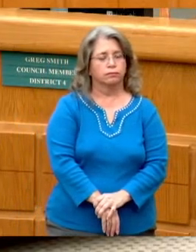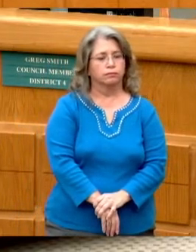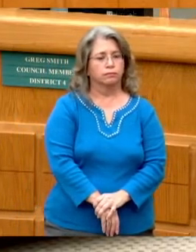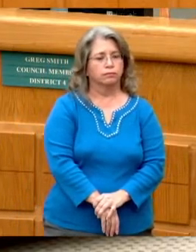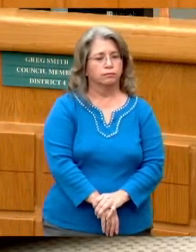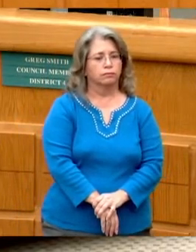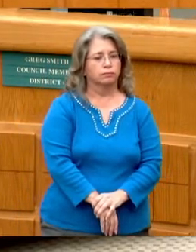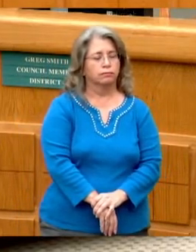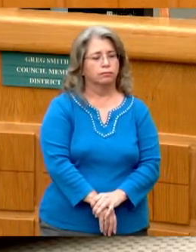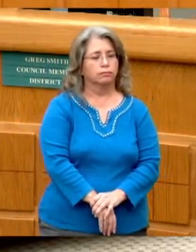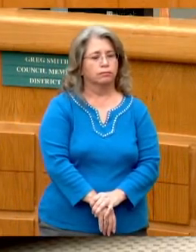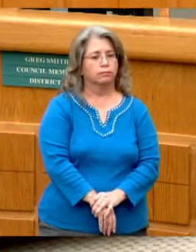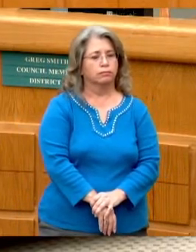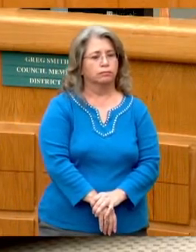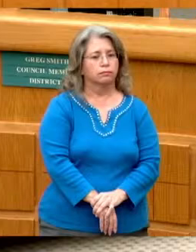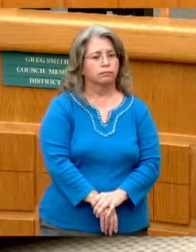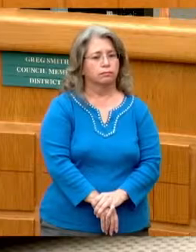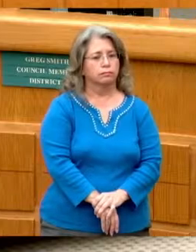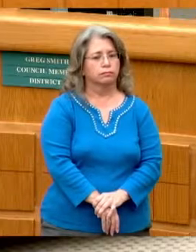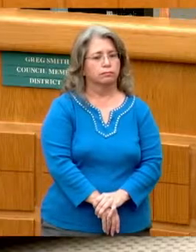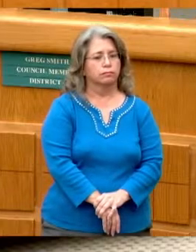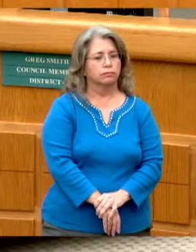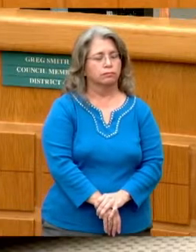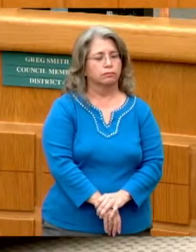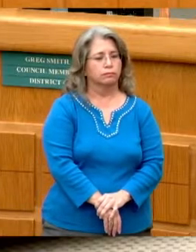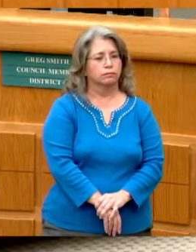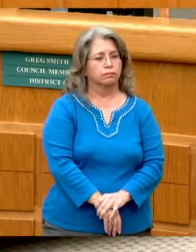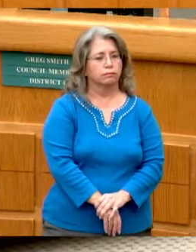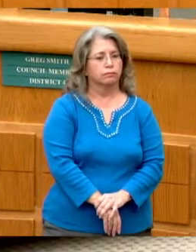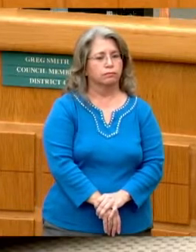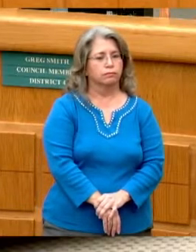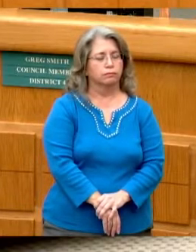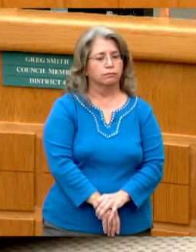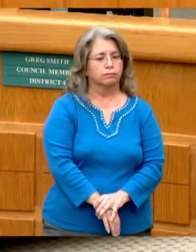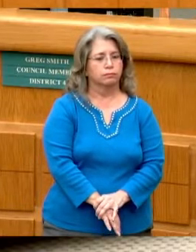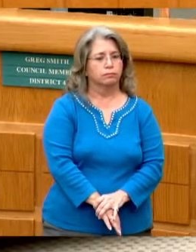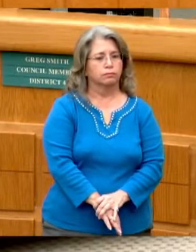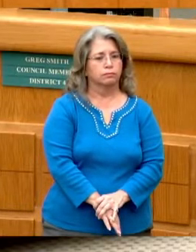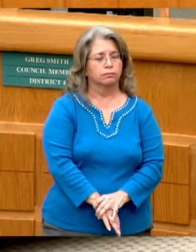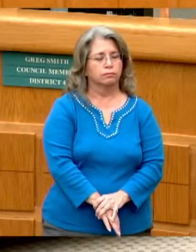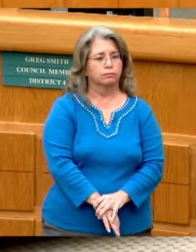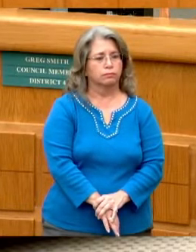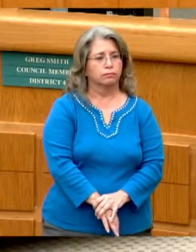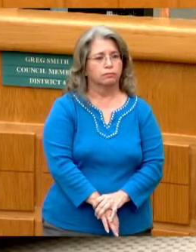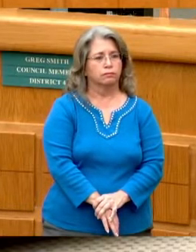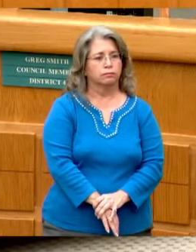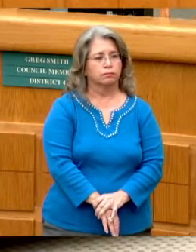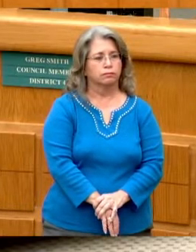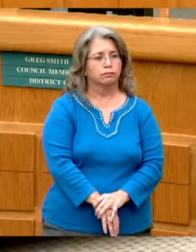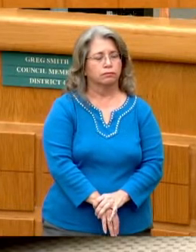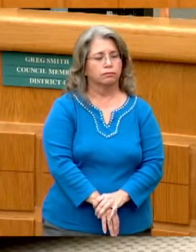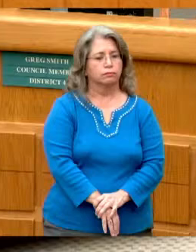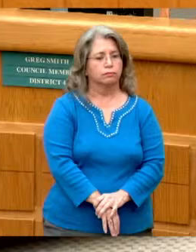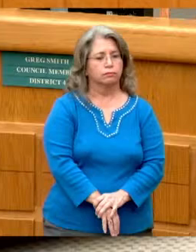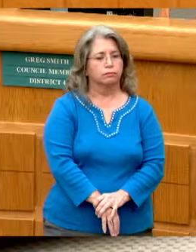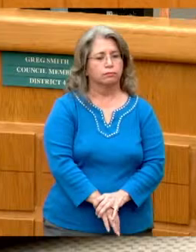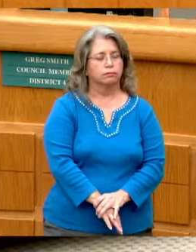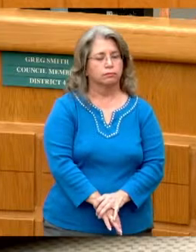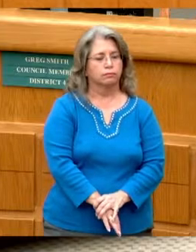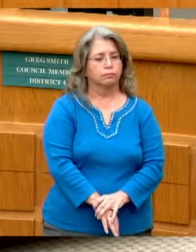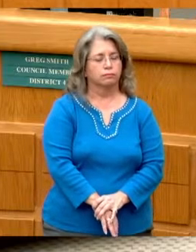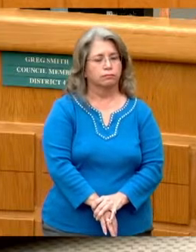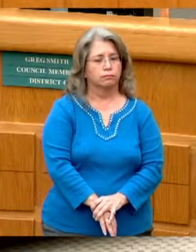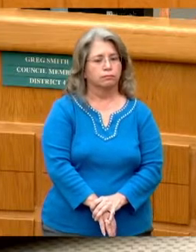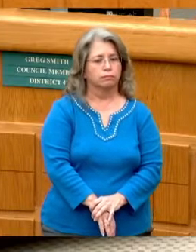Si forman parte de estos dos eventos, por favor se les agradece utilizar de entrada y salida Terry Shamsie